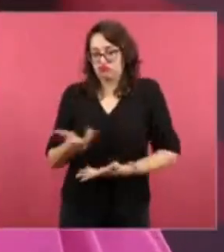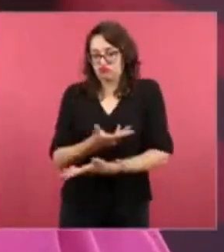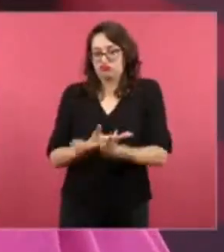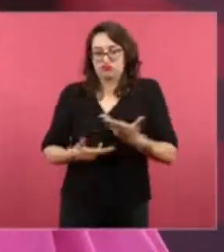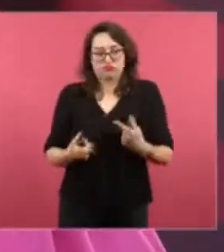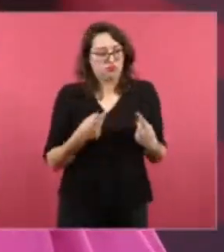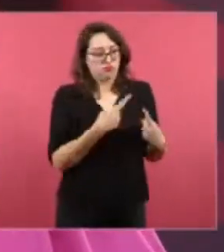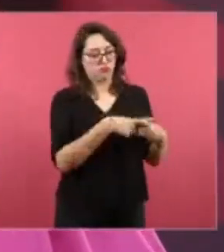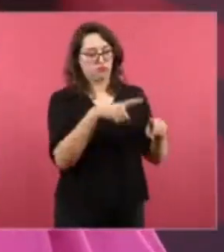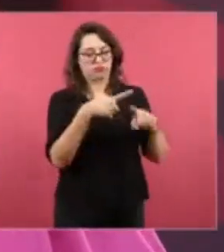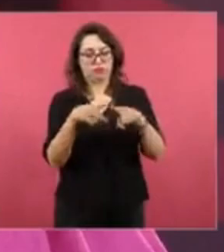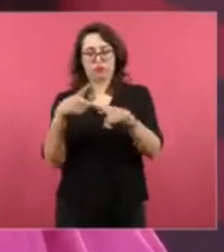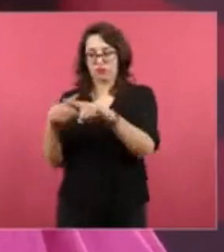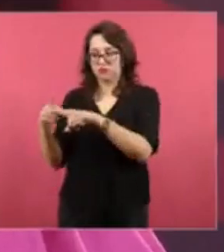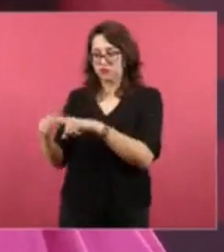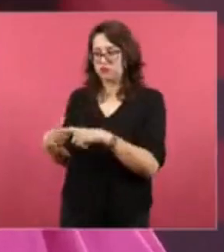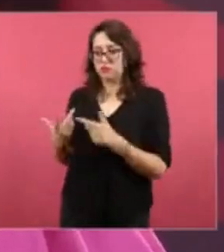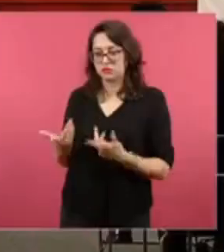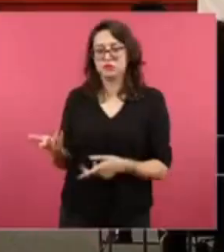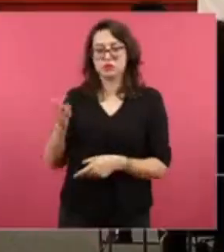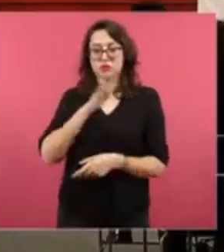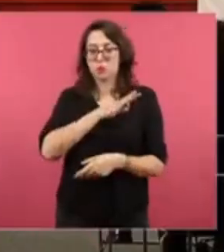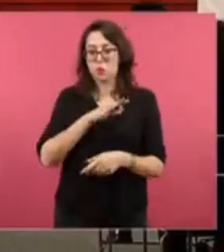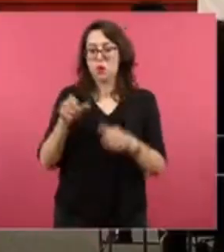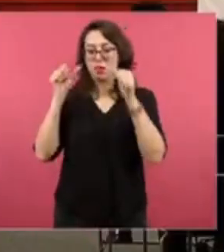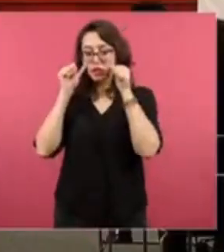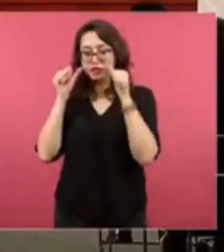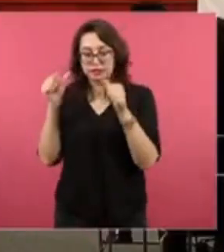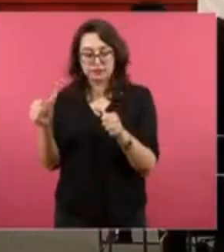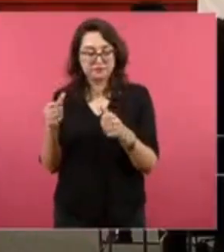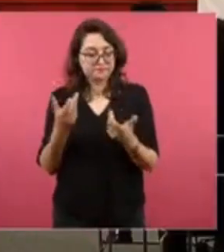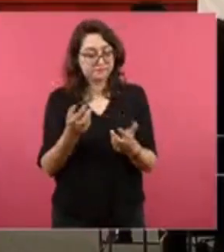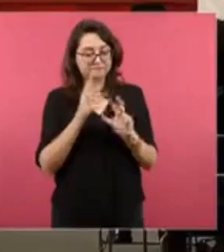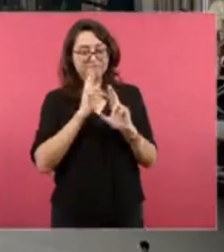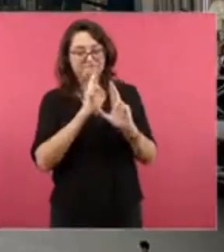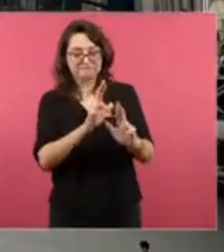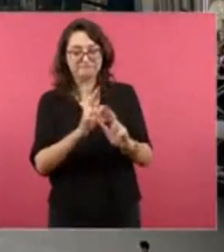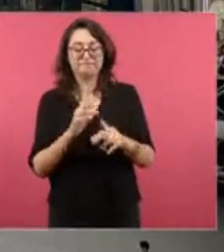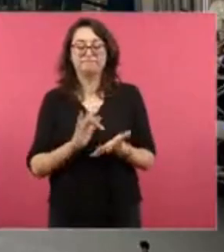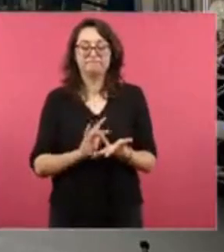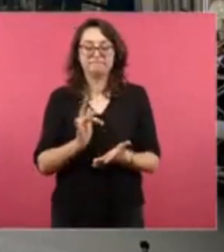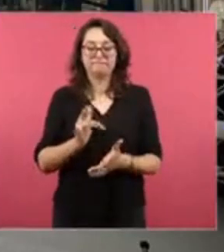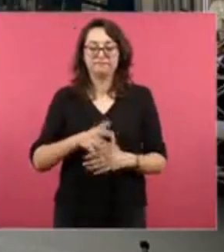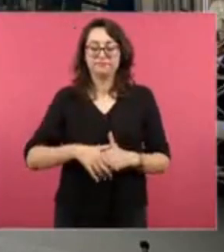interseccionalidad crítica que tenemos. Espero haber contestado su respuesta, señorita Fernanda. Gracias.